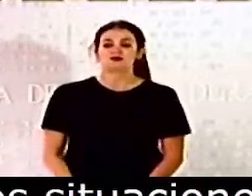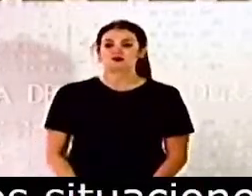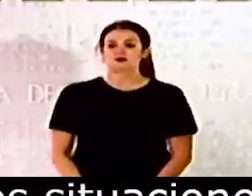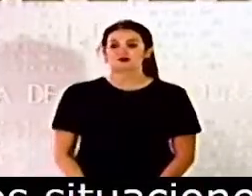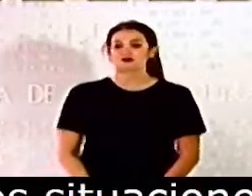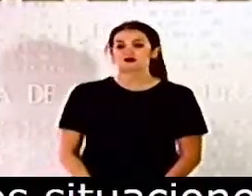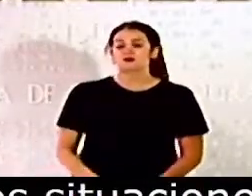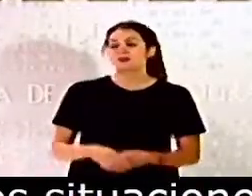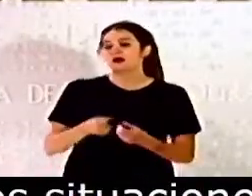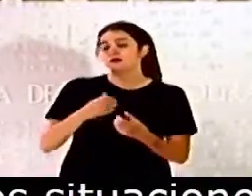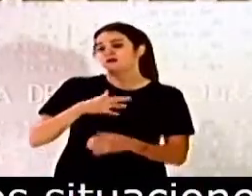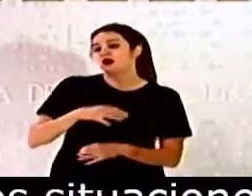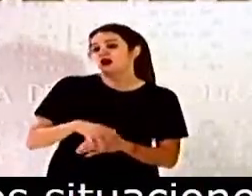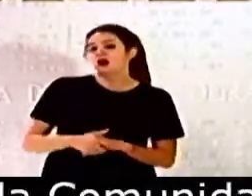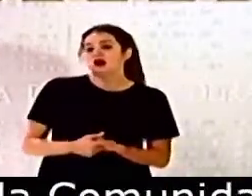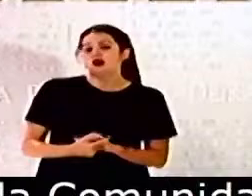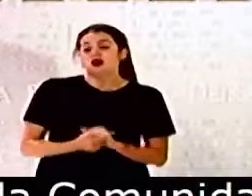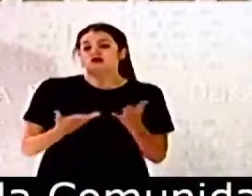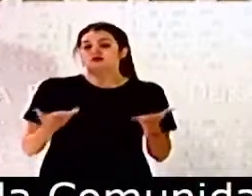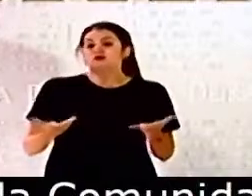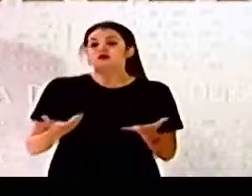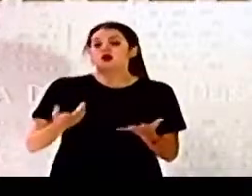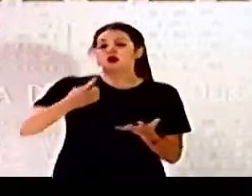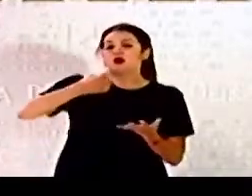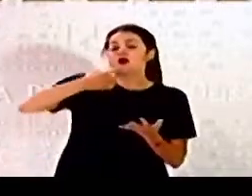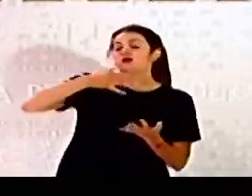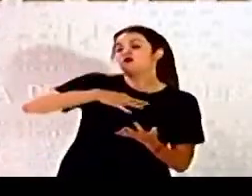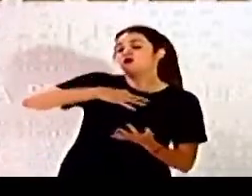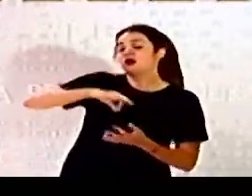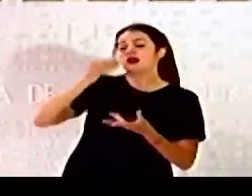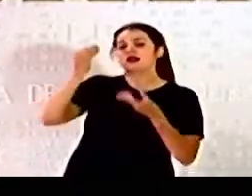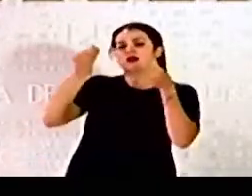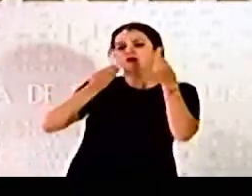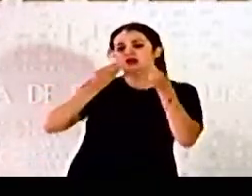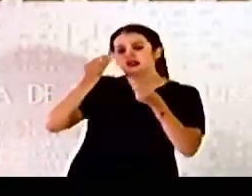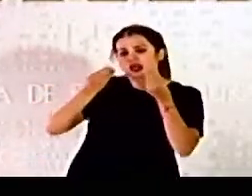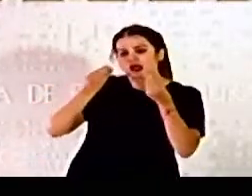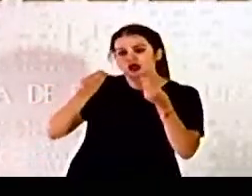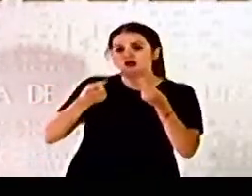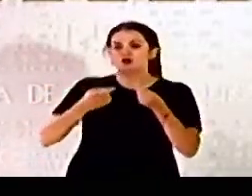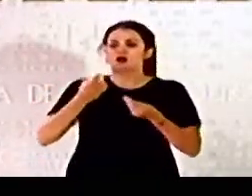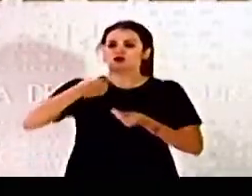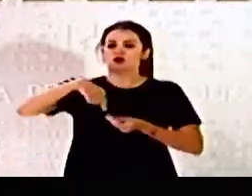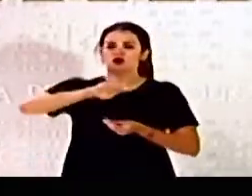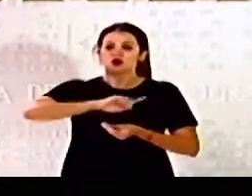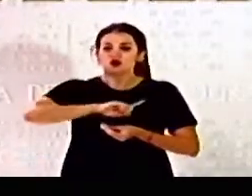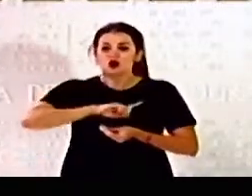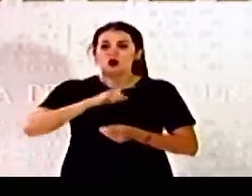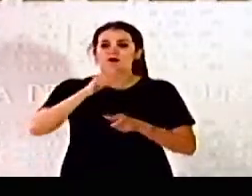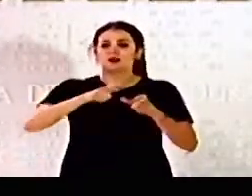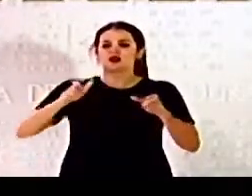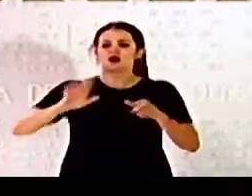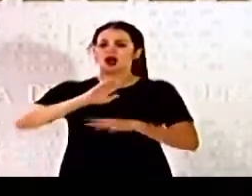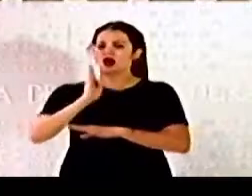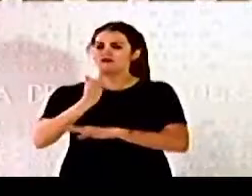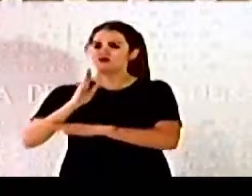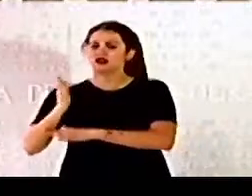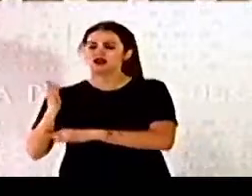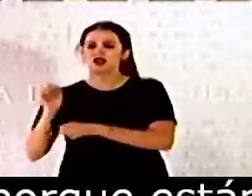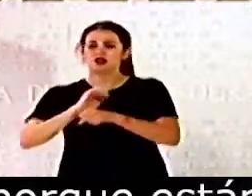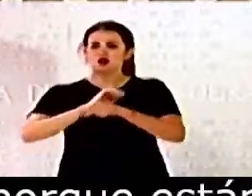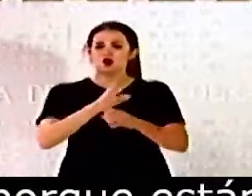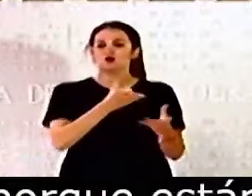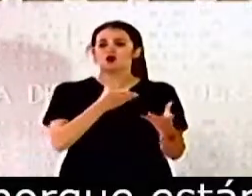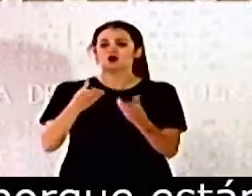Nos pueden decir, tienen ustedes una incidencia tan elevada porque están haciendo muchas pruebas. Es cierto. Lo que estamos haciendo con